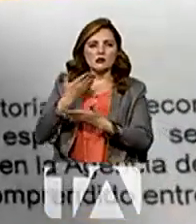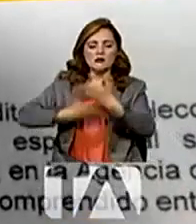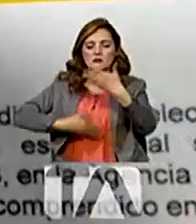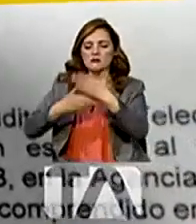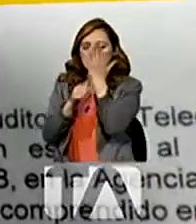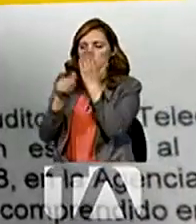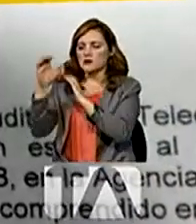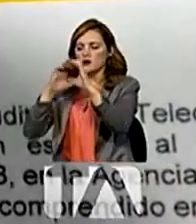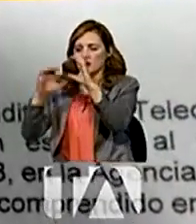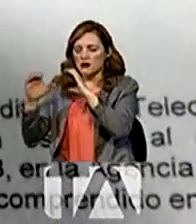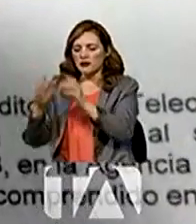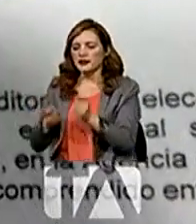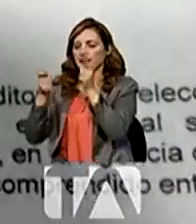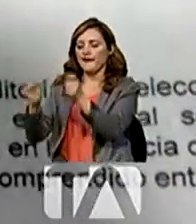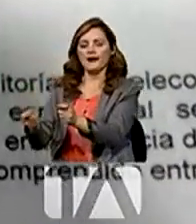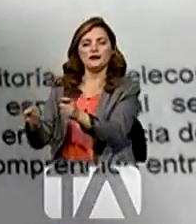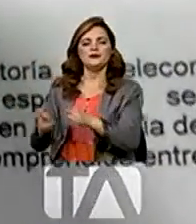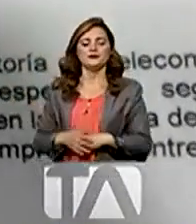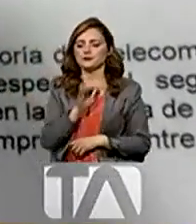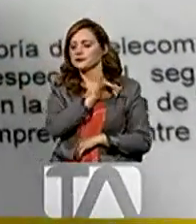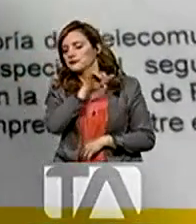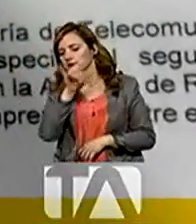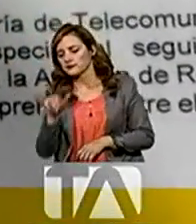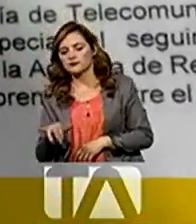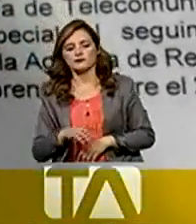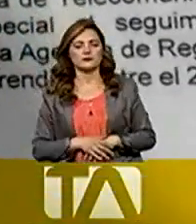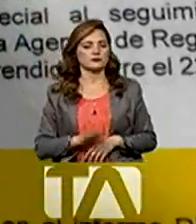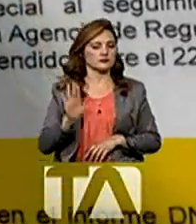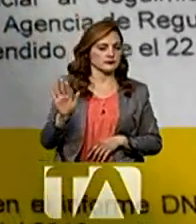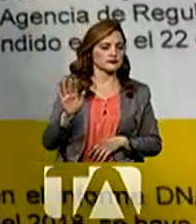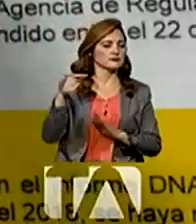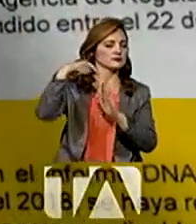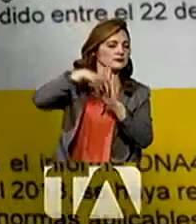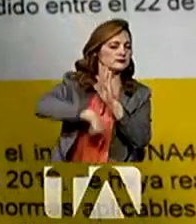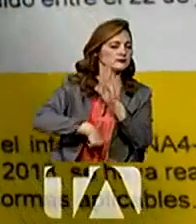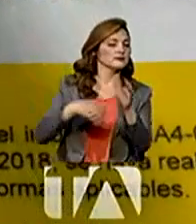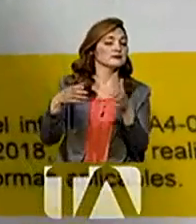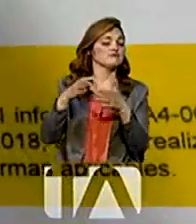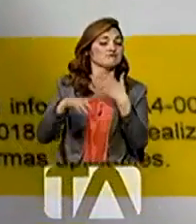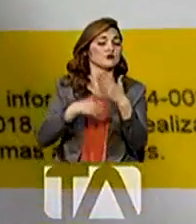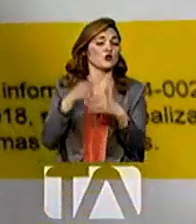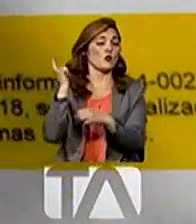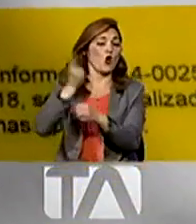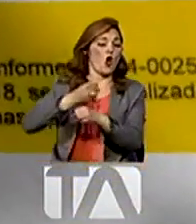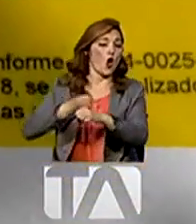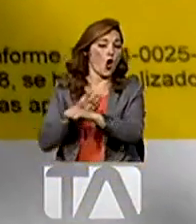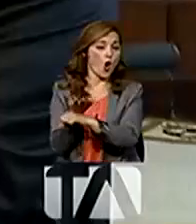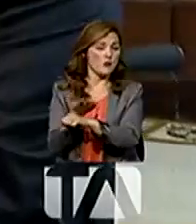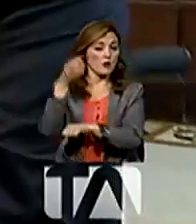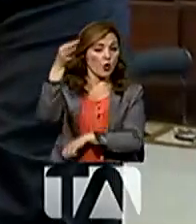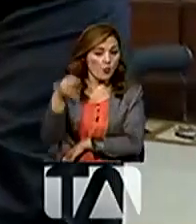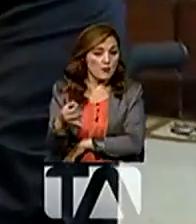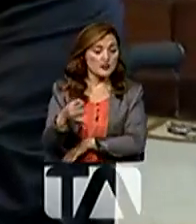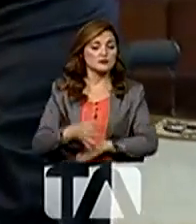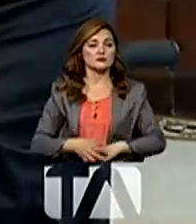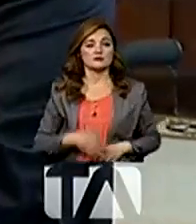de Telecomunicaciones y en los mismos términos advierte que auditará el cumplimiento de las recomendaciones. El